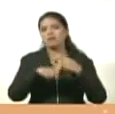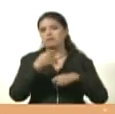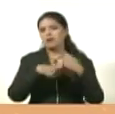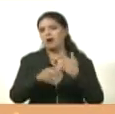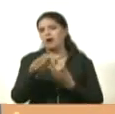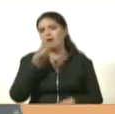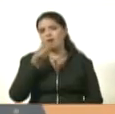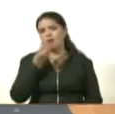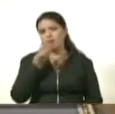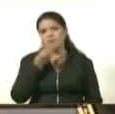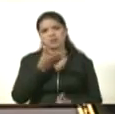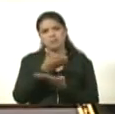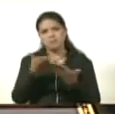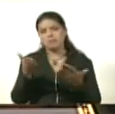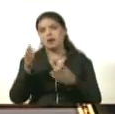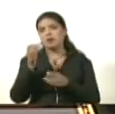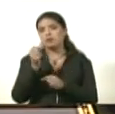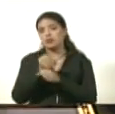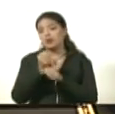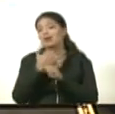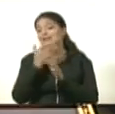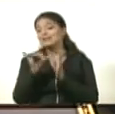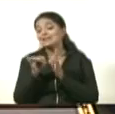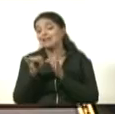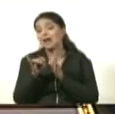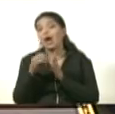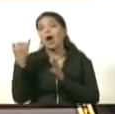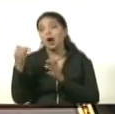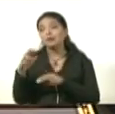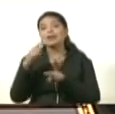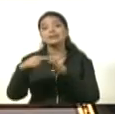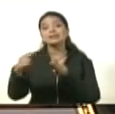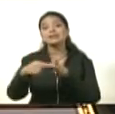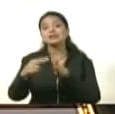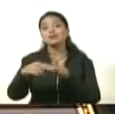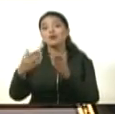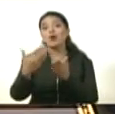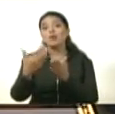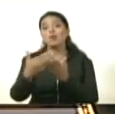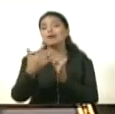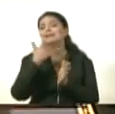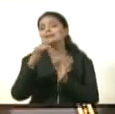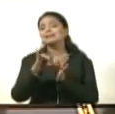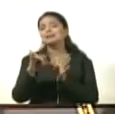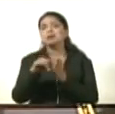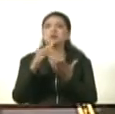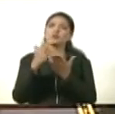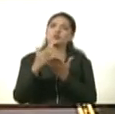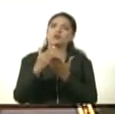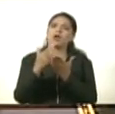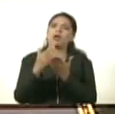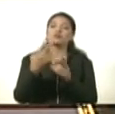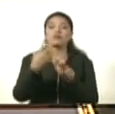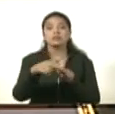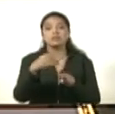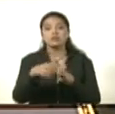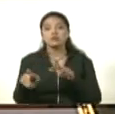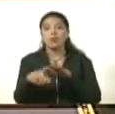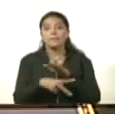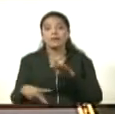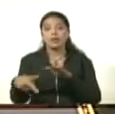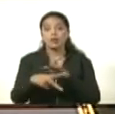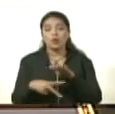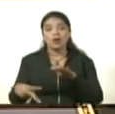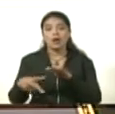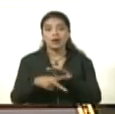de comida para los trabajadores cerca. Había niños en una escuela a 50 metros estudiando, niños de un preescolar.